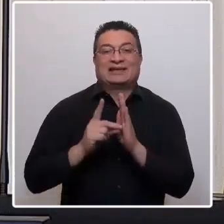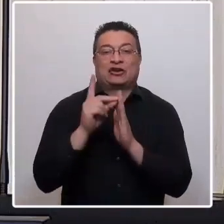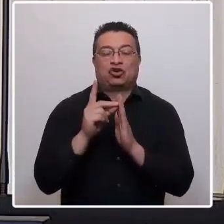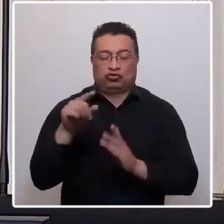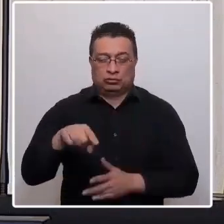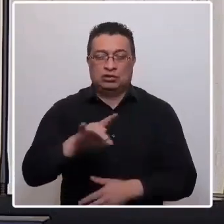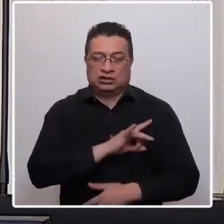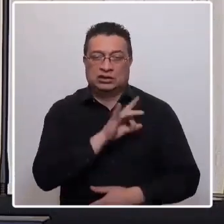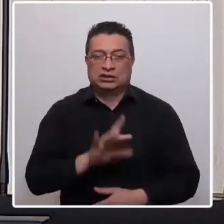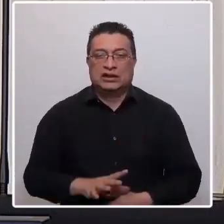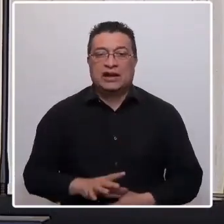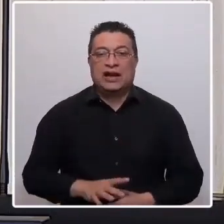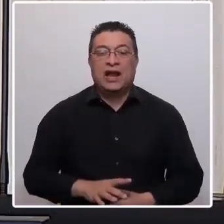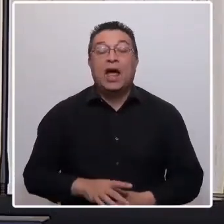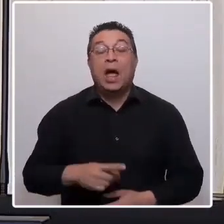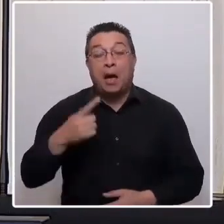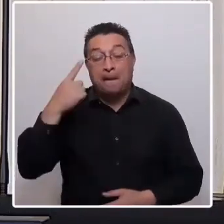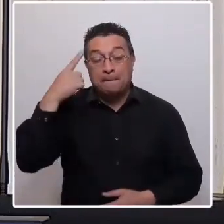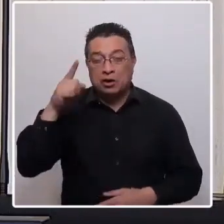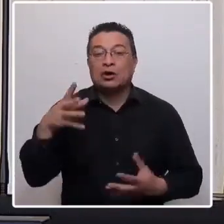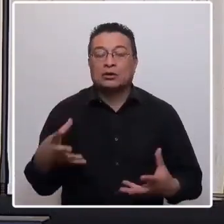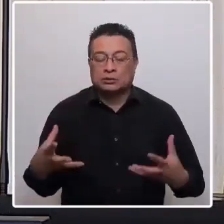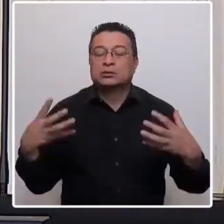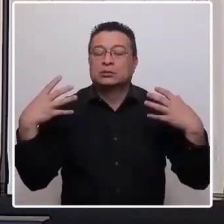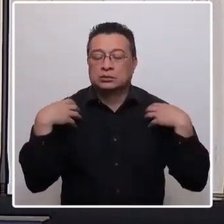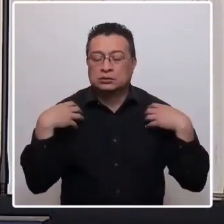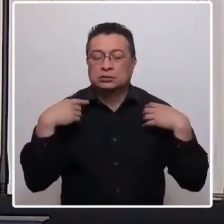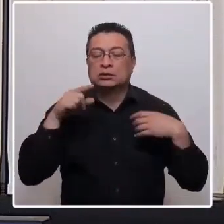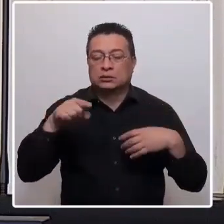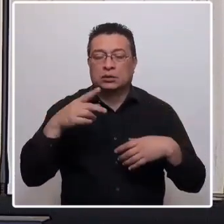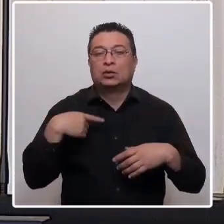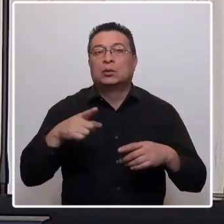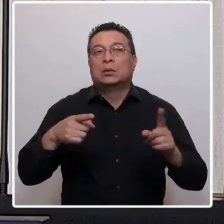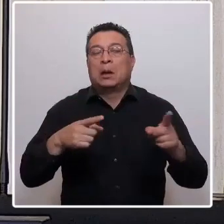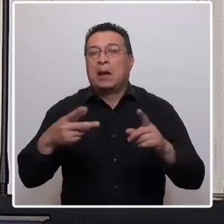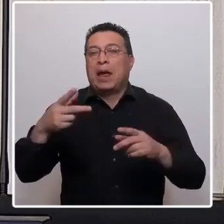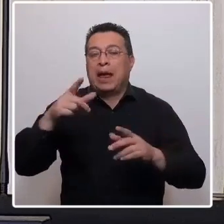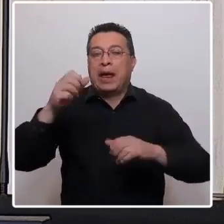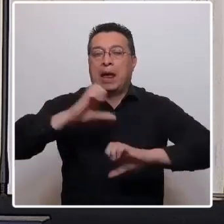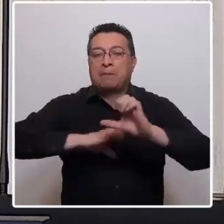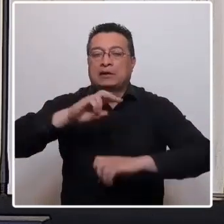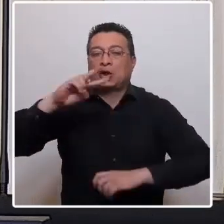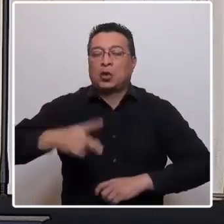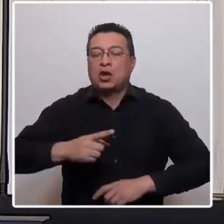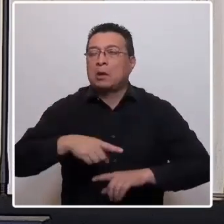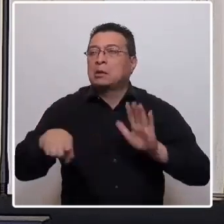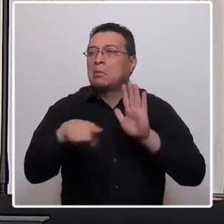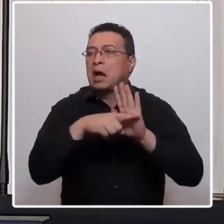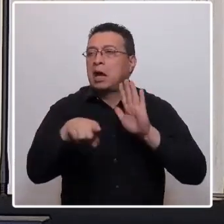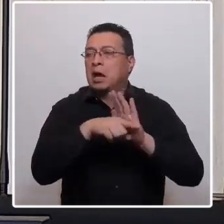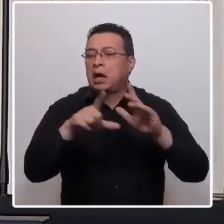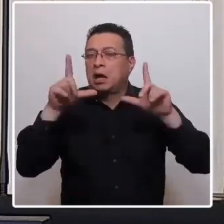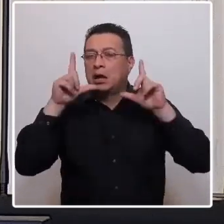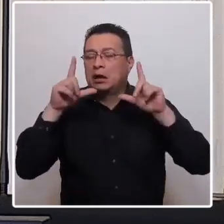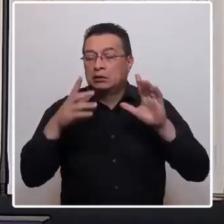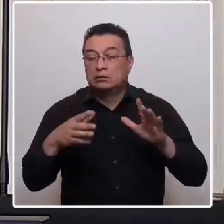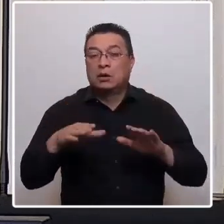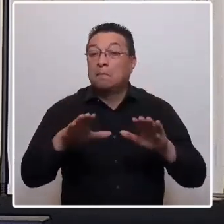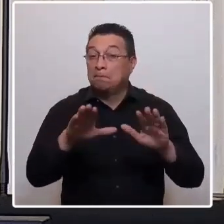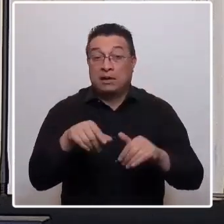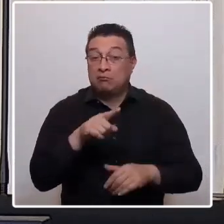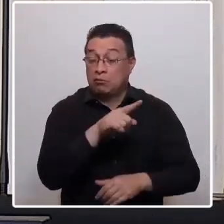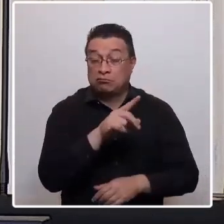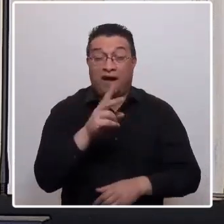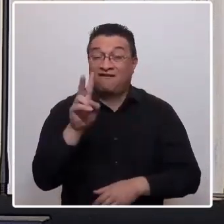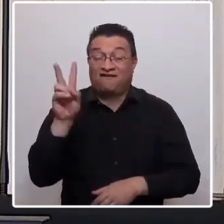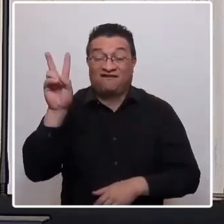nación, pero se han encargado de demonizar al empresario. ¿Saben? Lo mismo pasó en Venezuela,